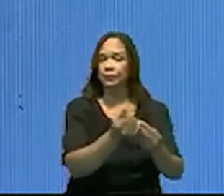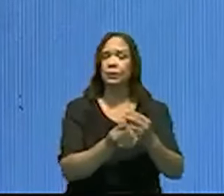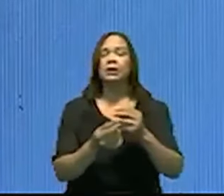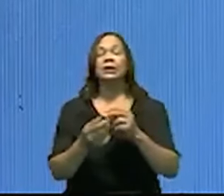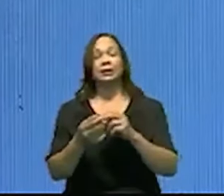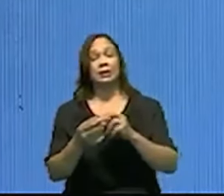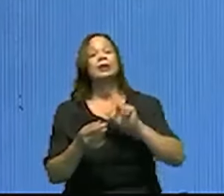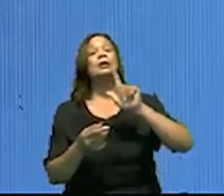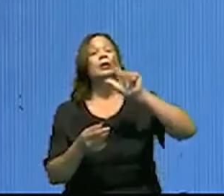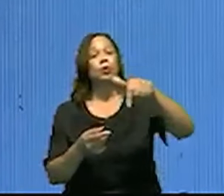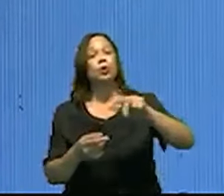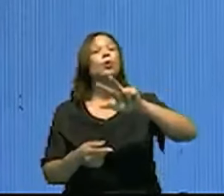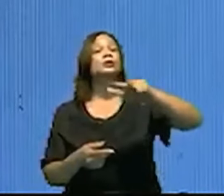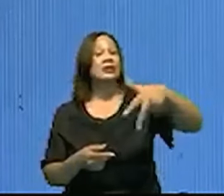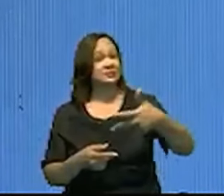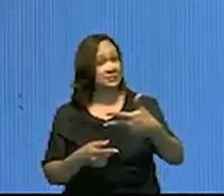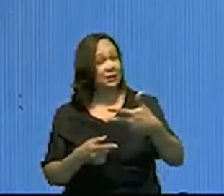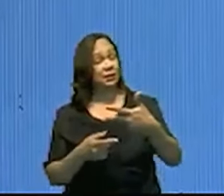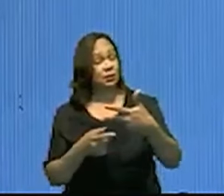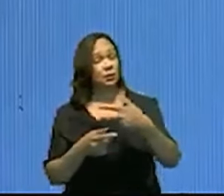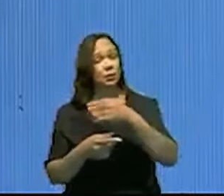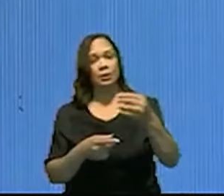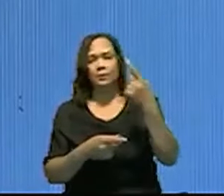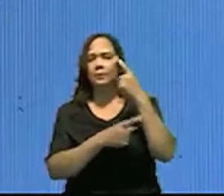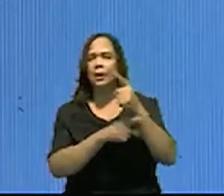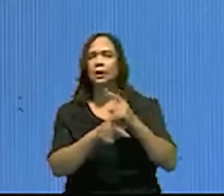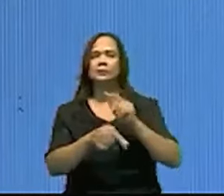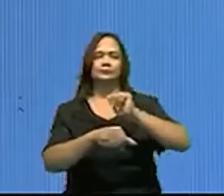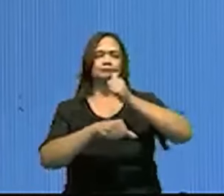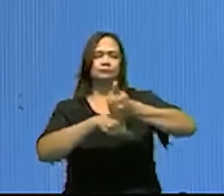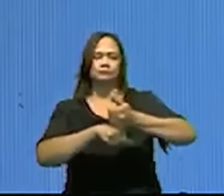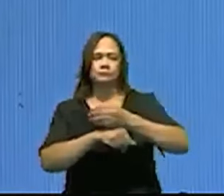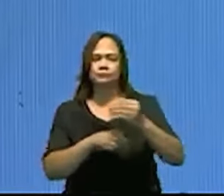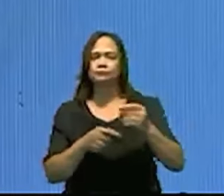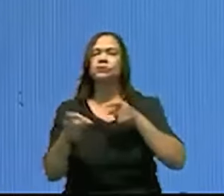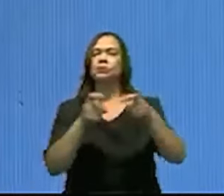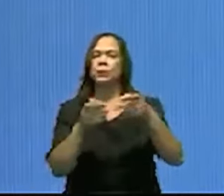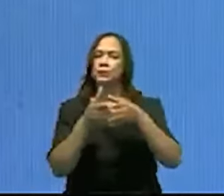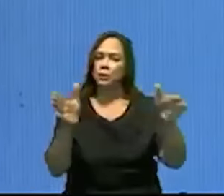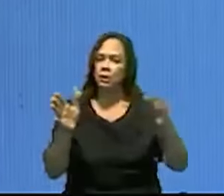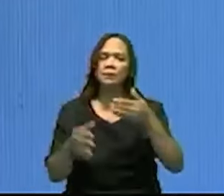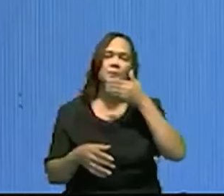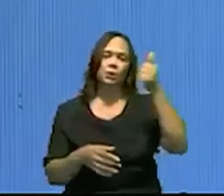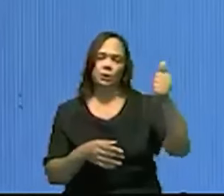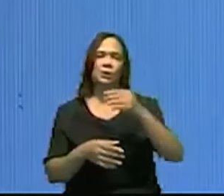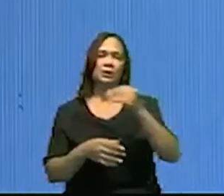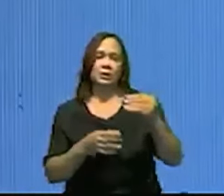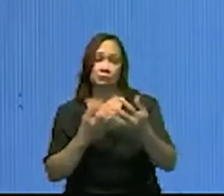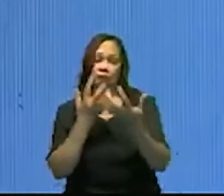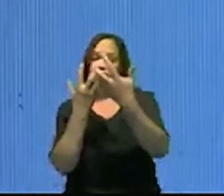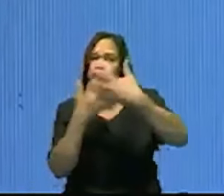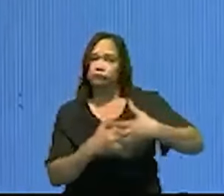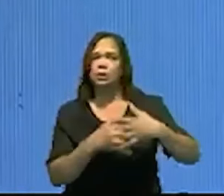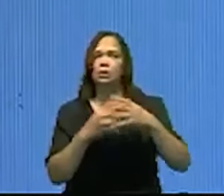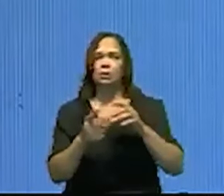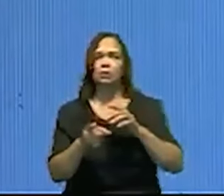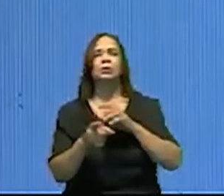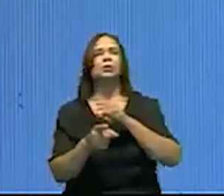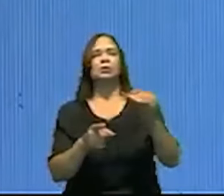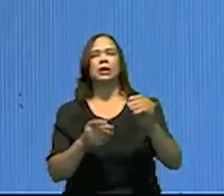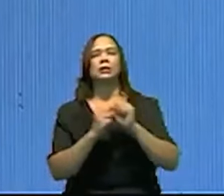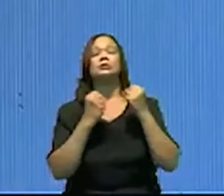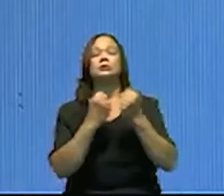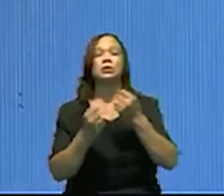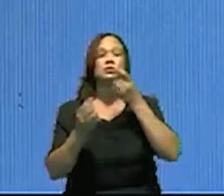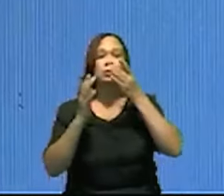materializar, y luego vendrá un tercer ejercicio para crear una administración pública más eficiente y más acorde con la realidad de la